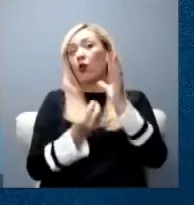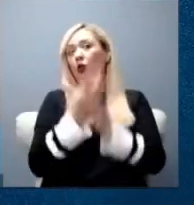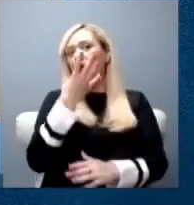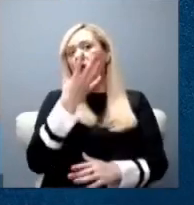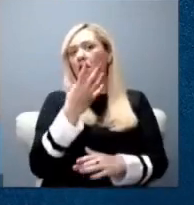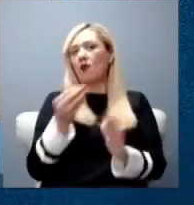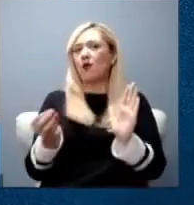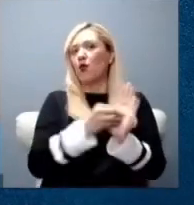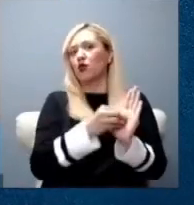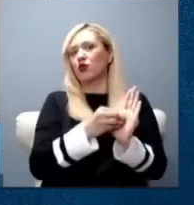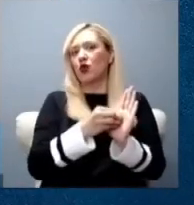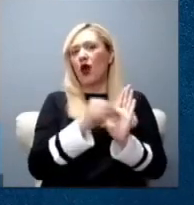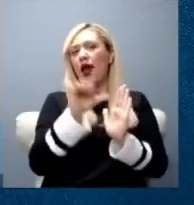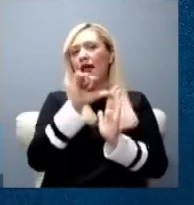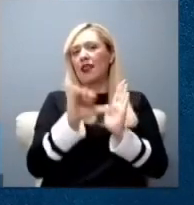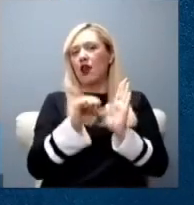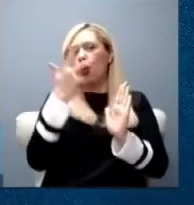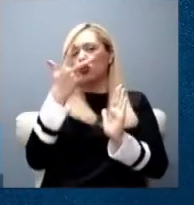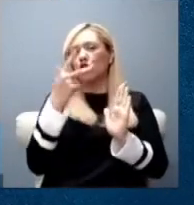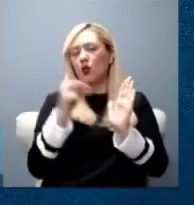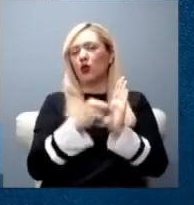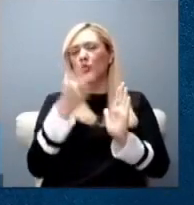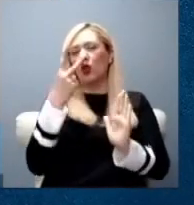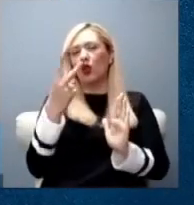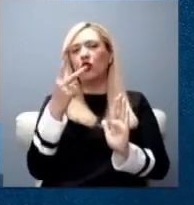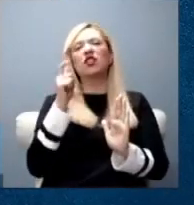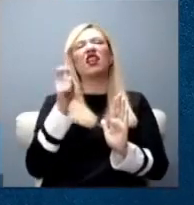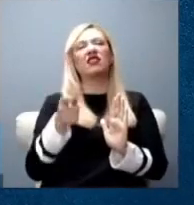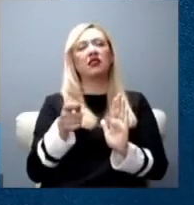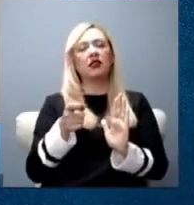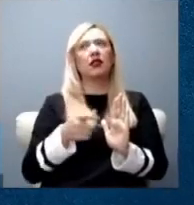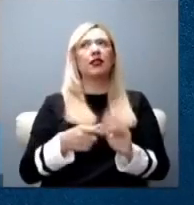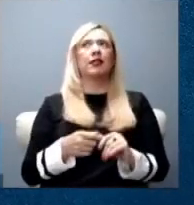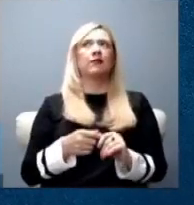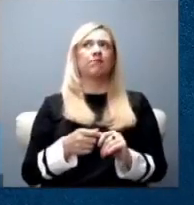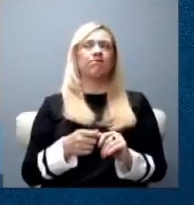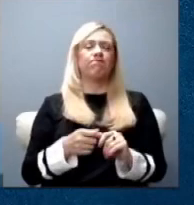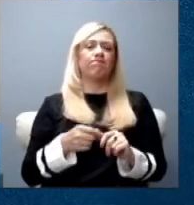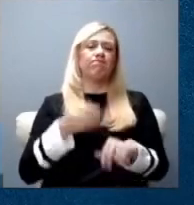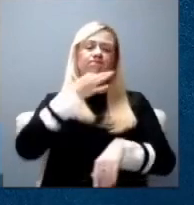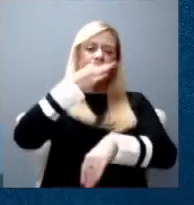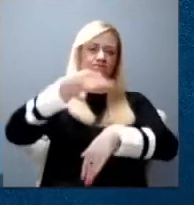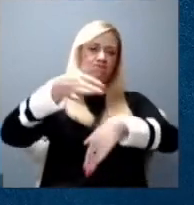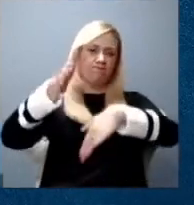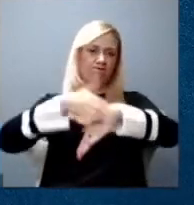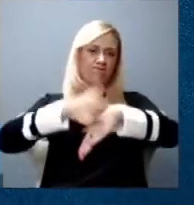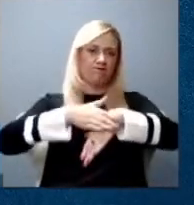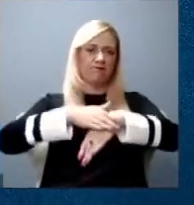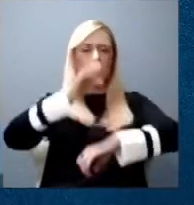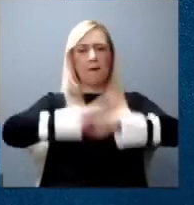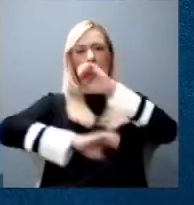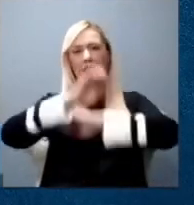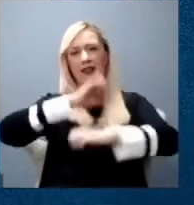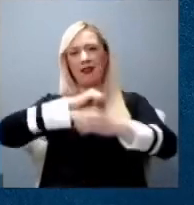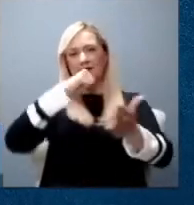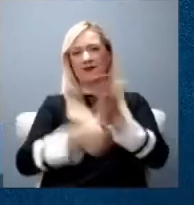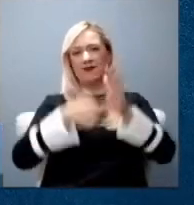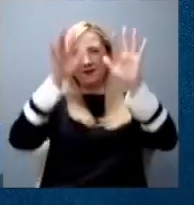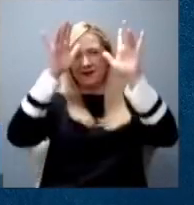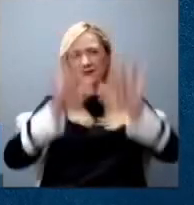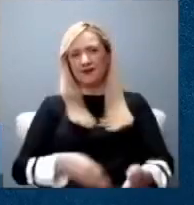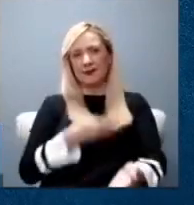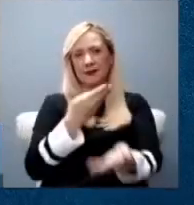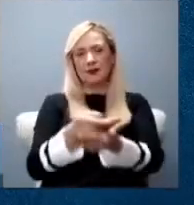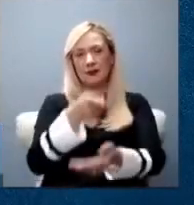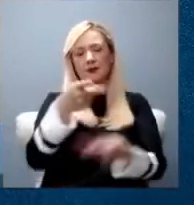aparecen en el artículo 8.2, que es esta cuestión de la notificación consular o el pedido específico a la